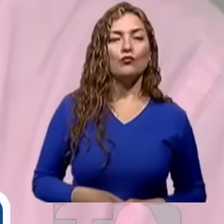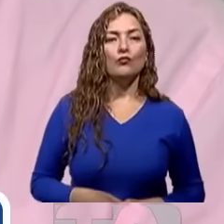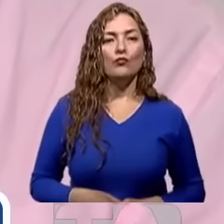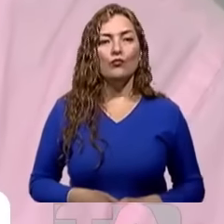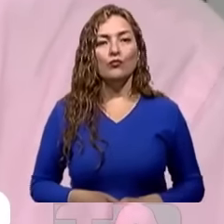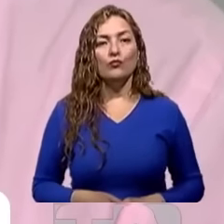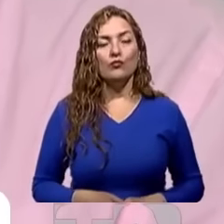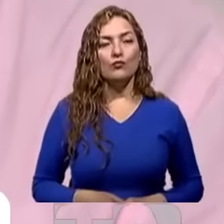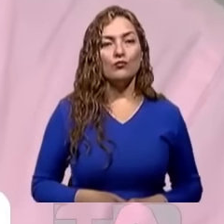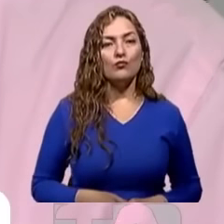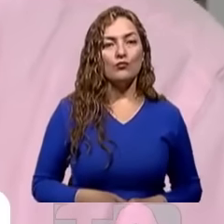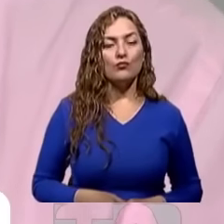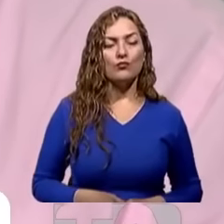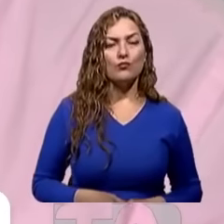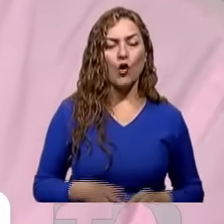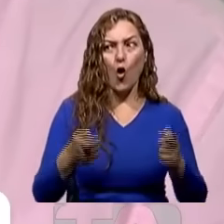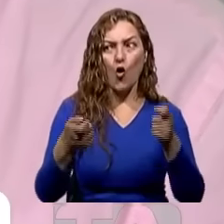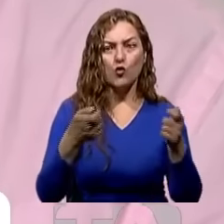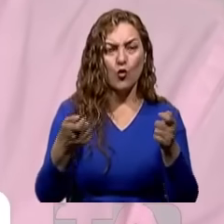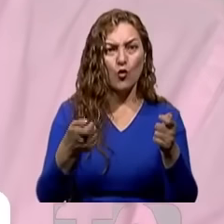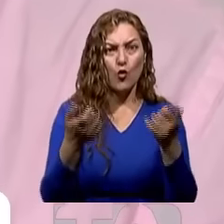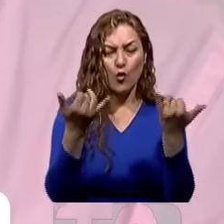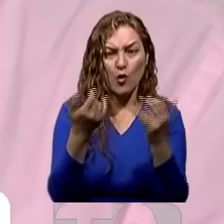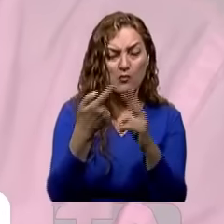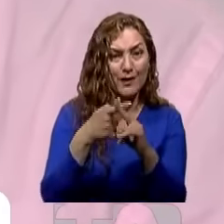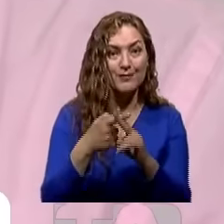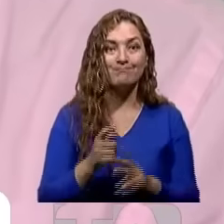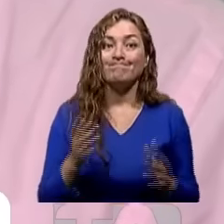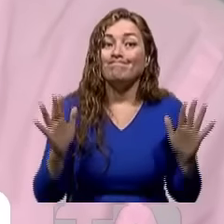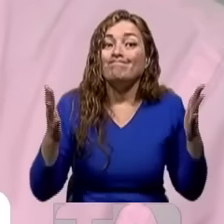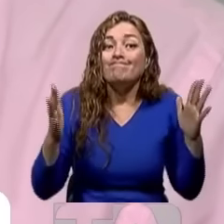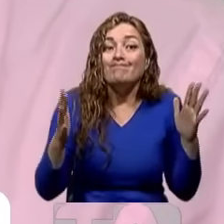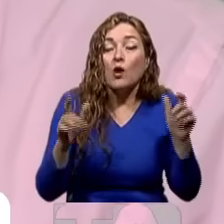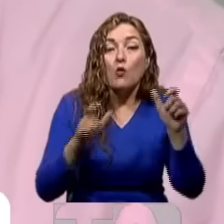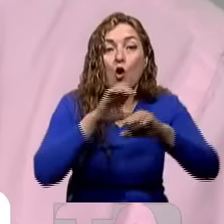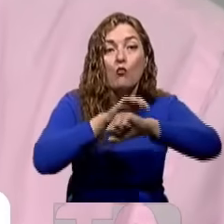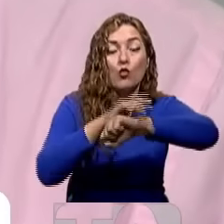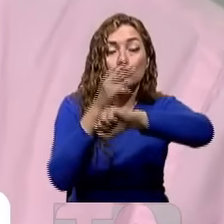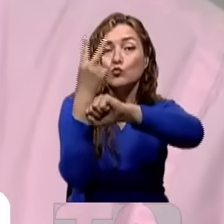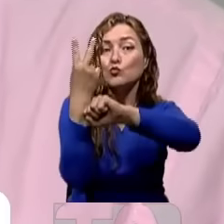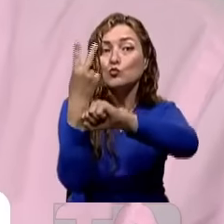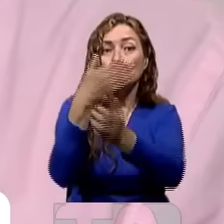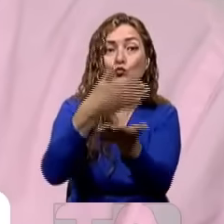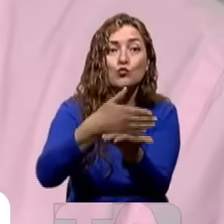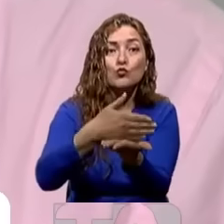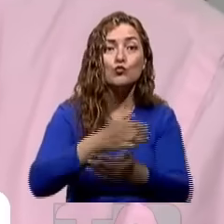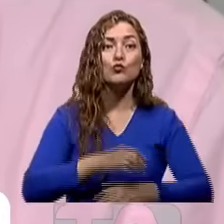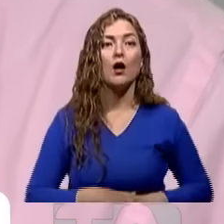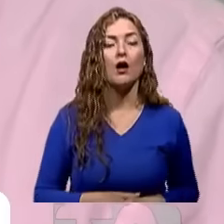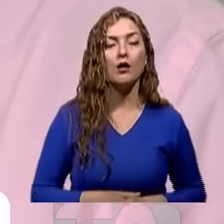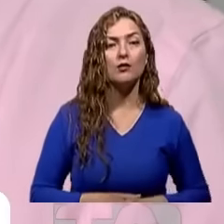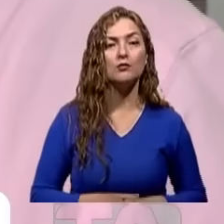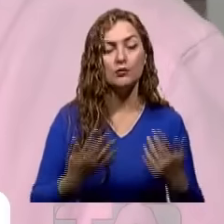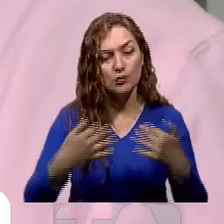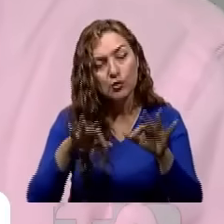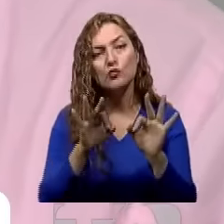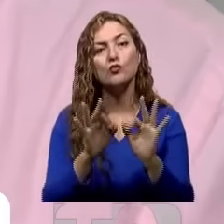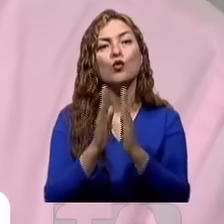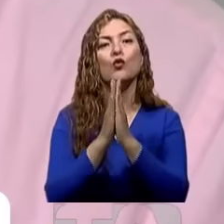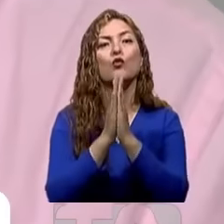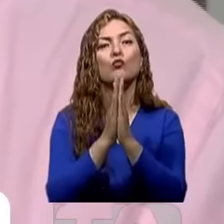no se han empezado con los operativos de control para evitar que haya 2 personas en moto. Por lo tanto, y oficialmente, he